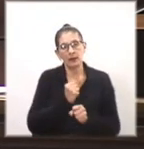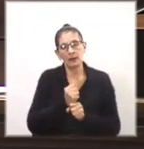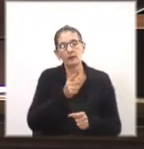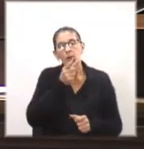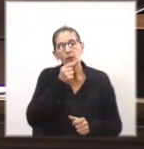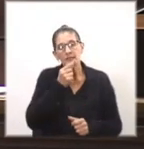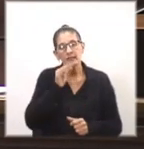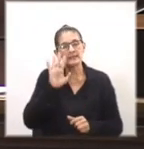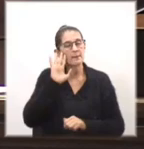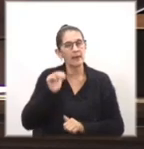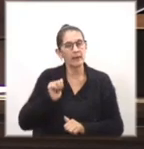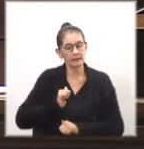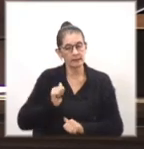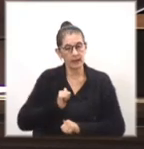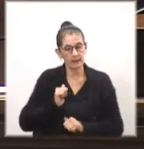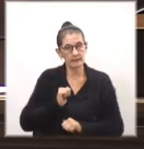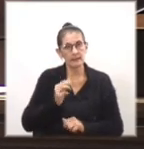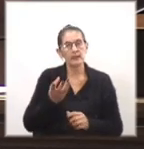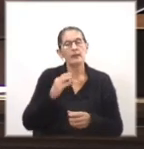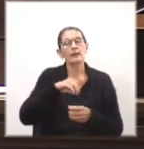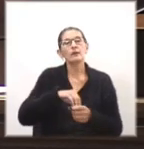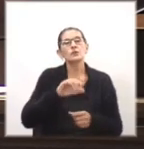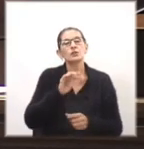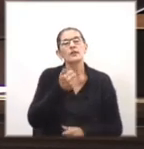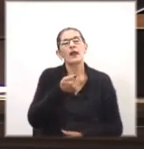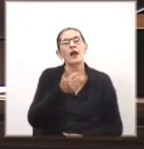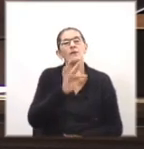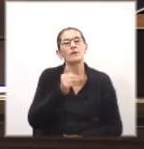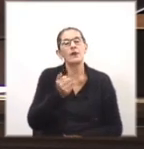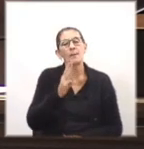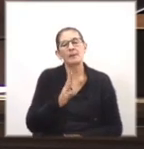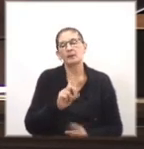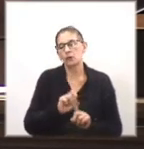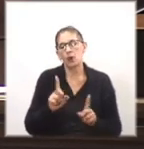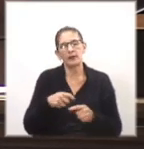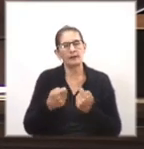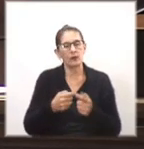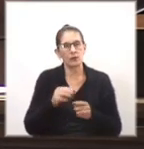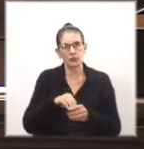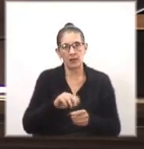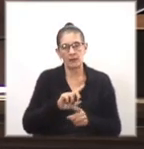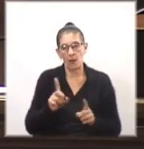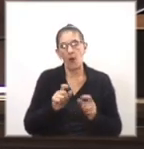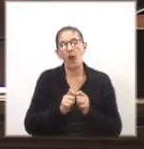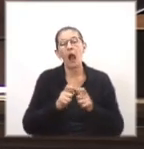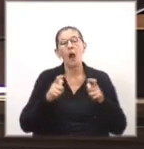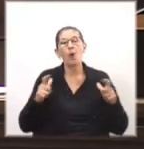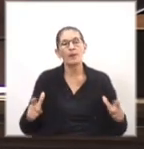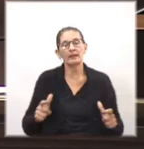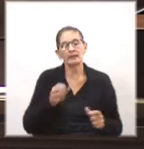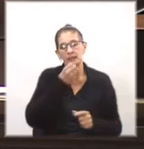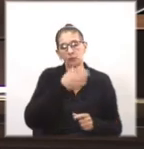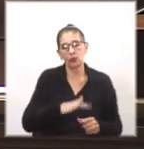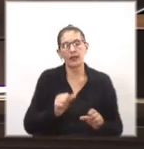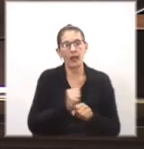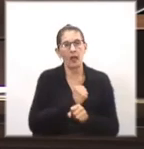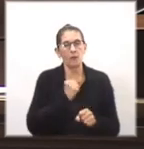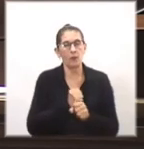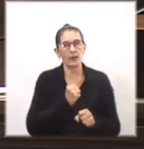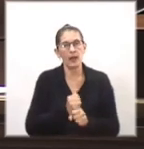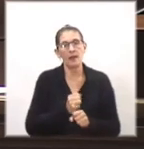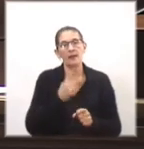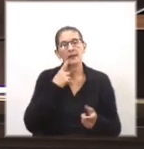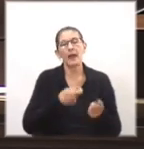los militares, la inclusión al sistema de AFAP no es negociable, lo cual aumentará la cantidad de historias laborales que manejarán